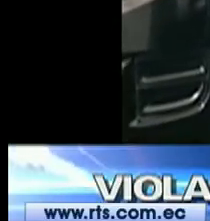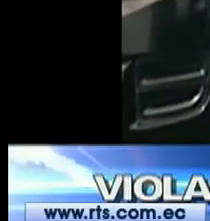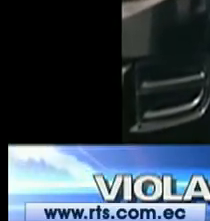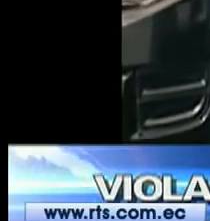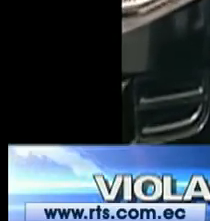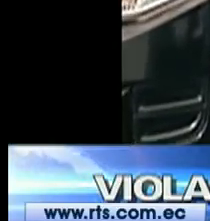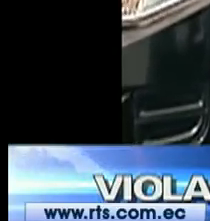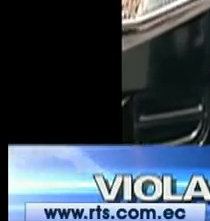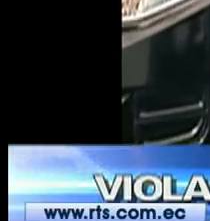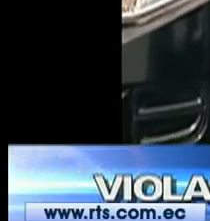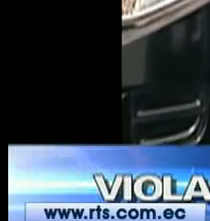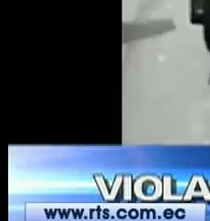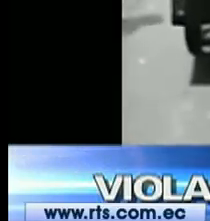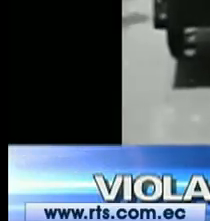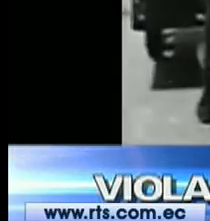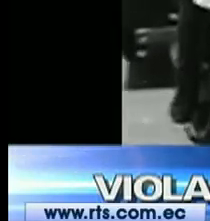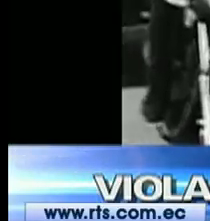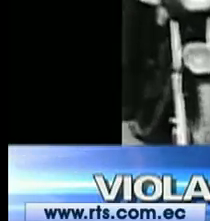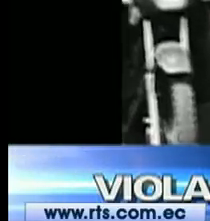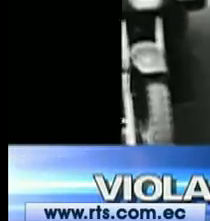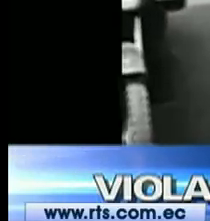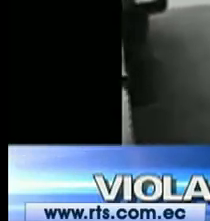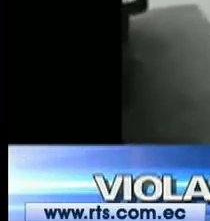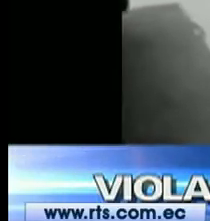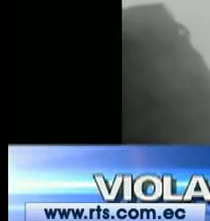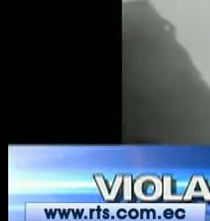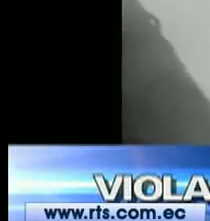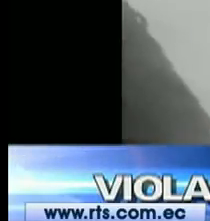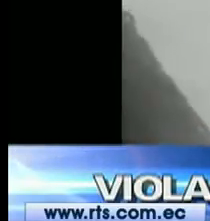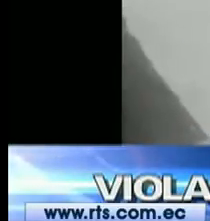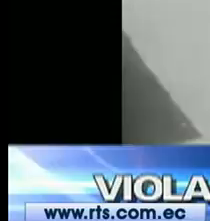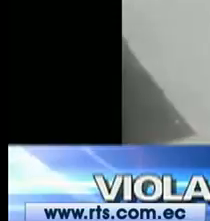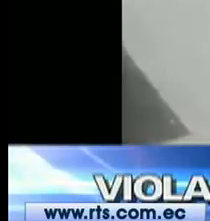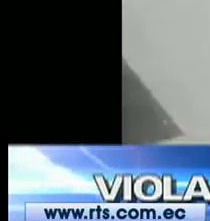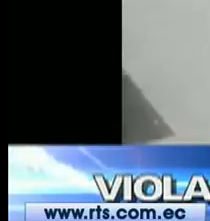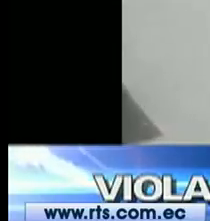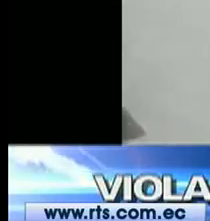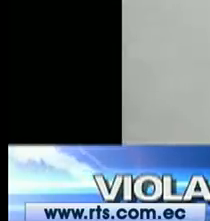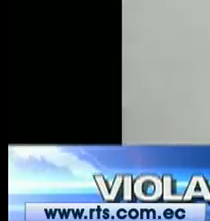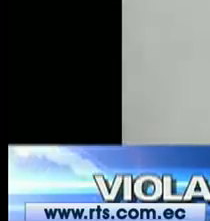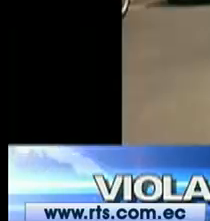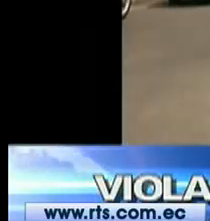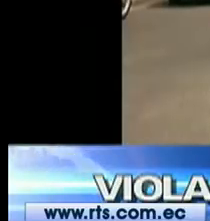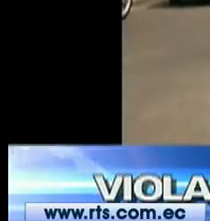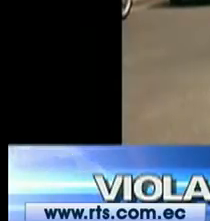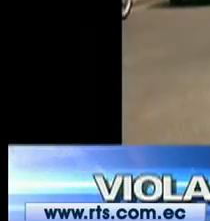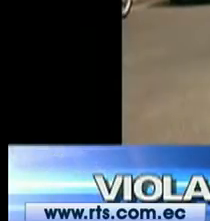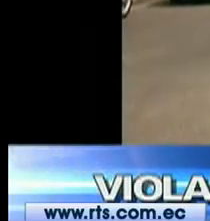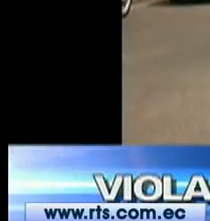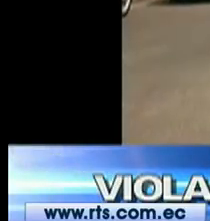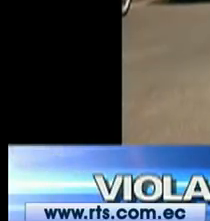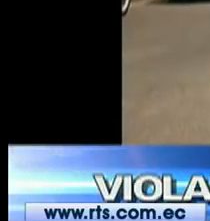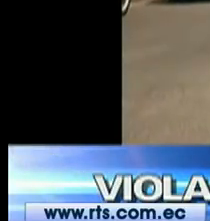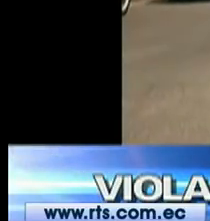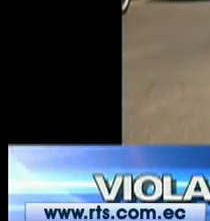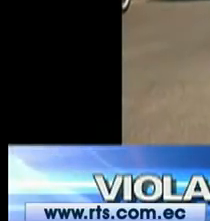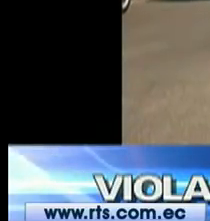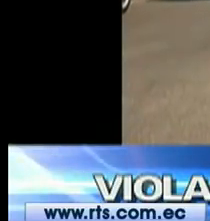El fiscal reveló que se trataría de una venganza porque se habría negado a vender